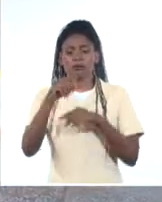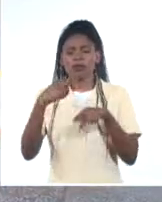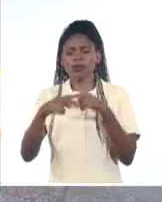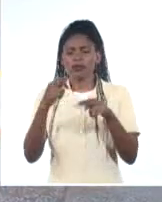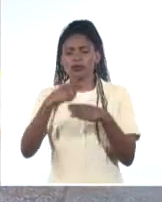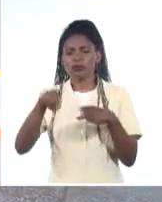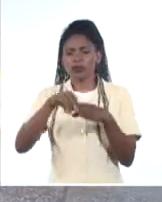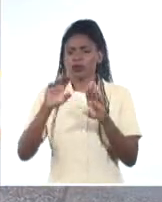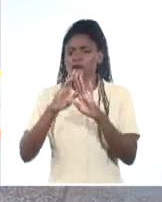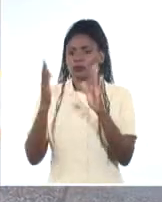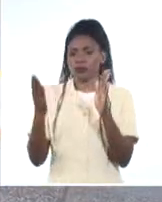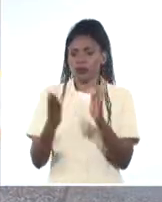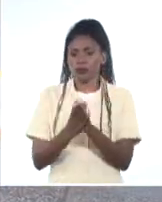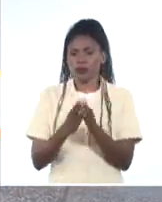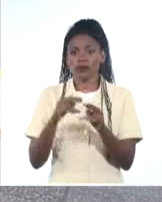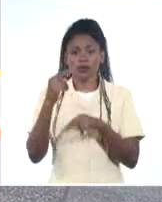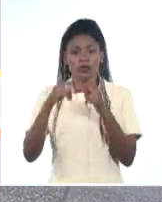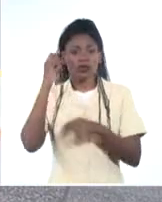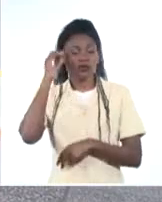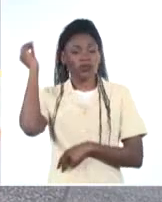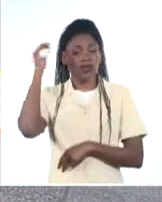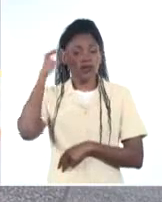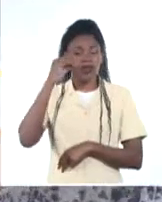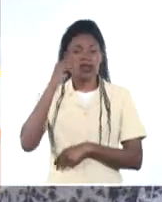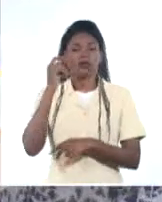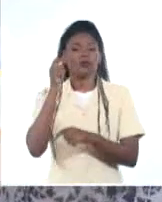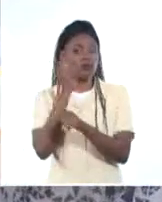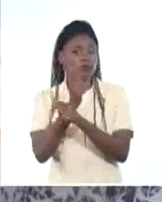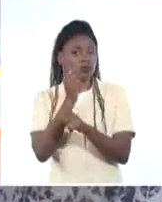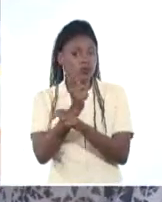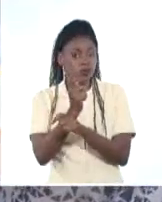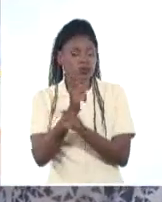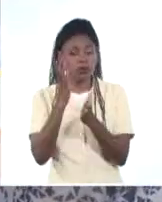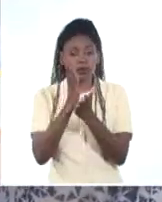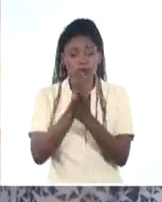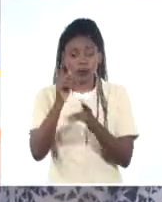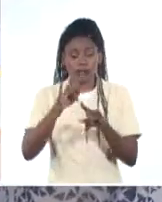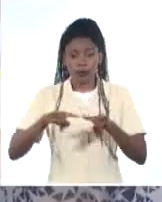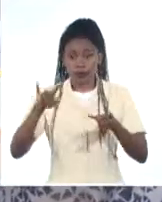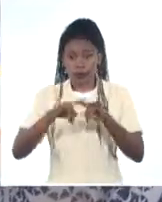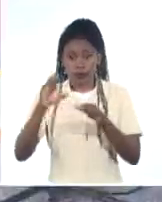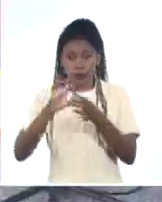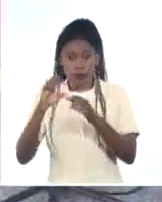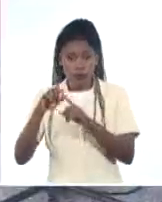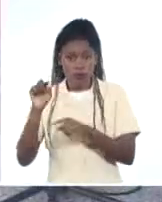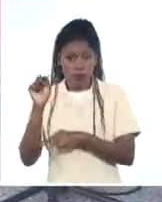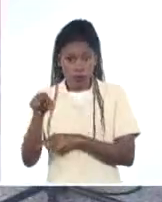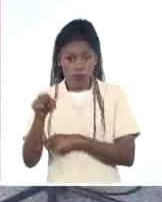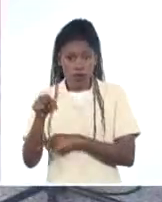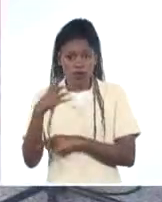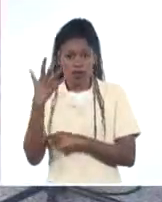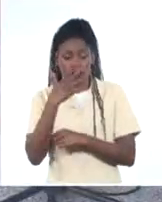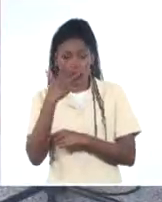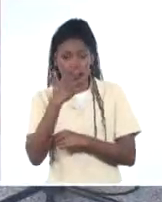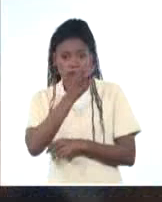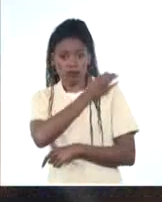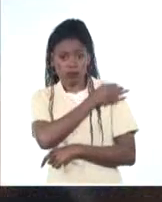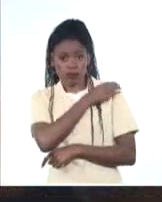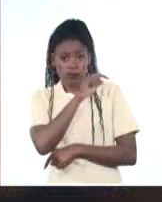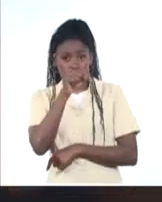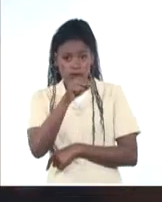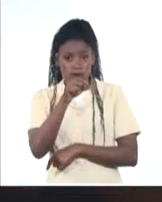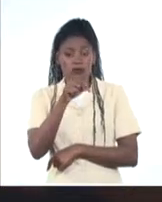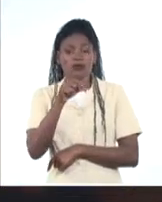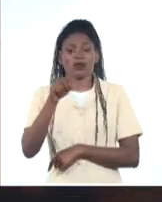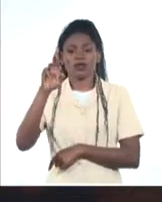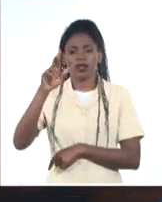todos. Así se lo hicieron saber estudiantes y profesores de la Universidad de Guantánamo al comandante del ejército rebelde José